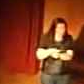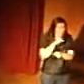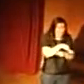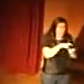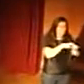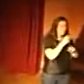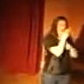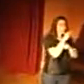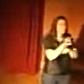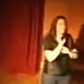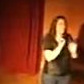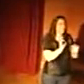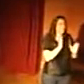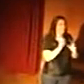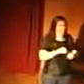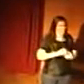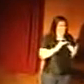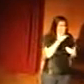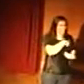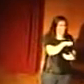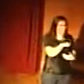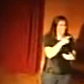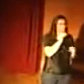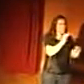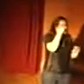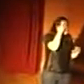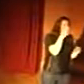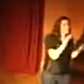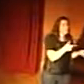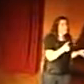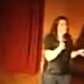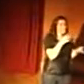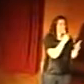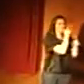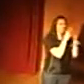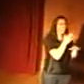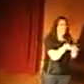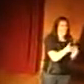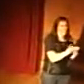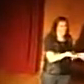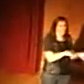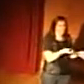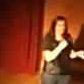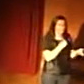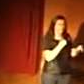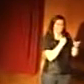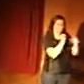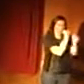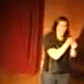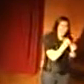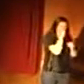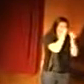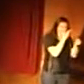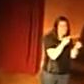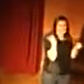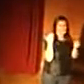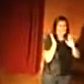en el romanticismo español por qué de su idiosincrasia Por qué de su presencia y el el el tratamiento y la consideración que tuvieron en